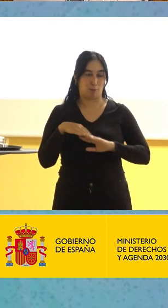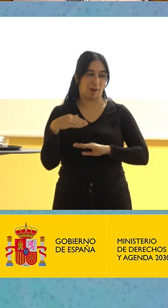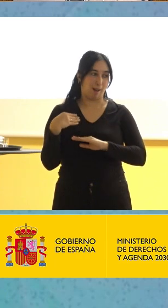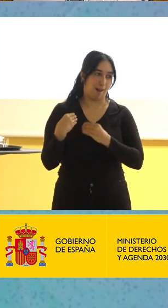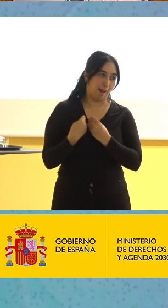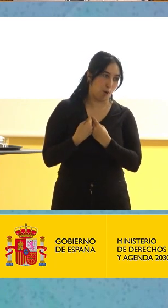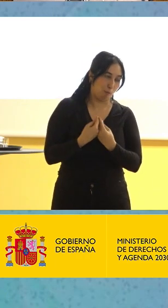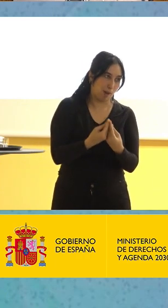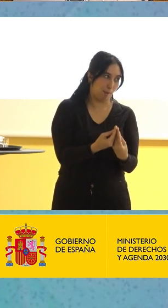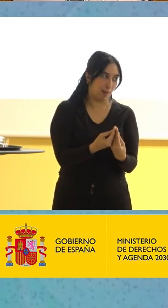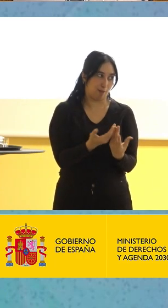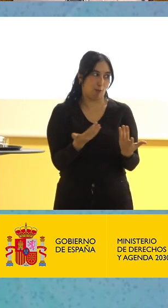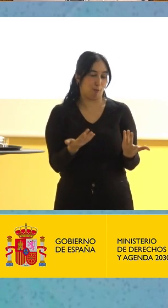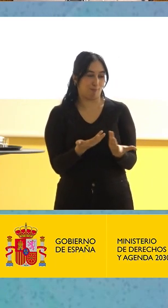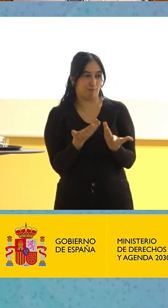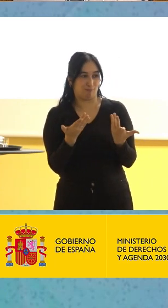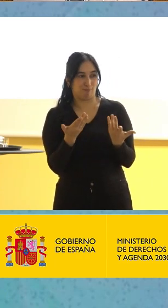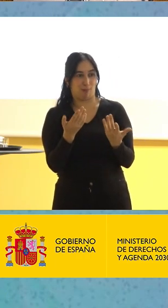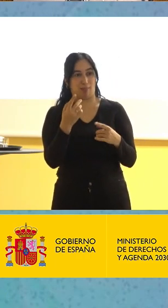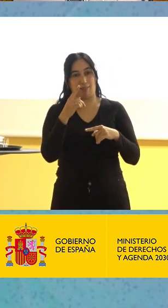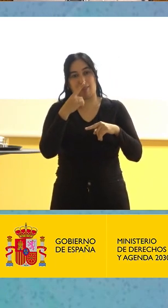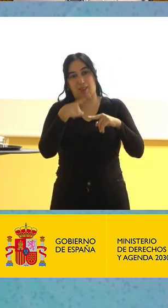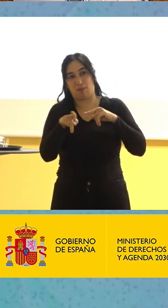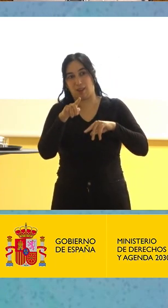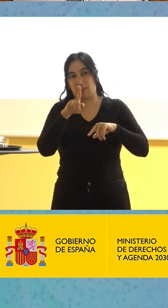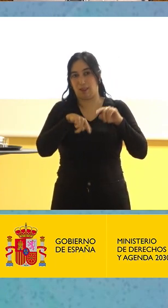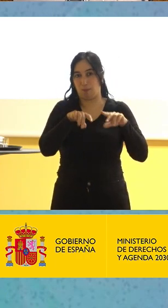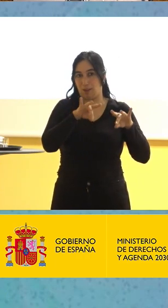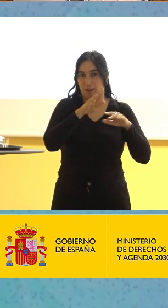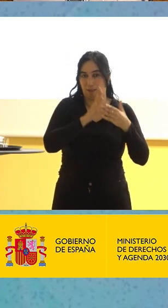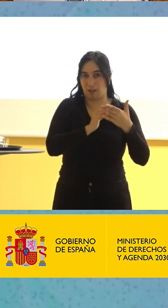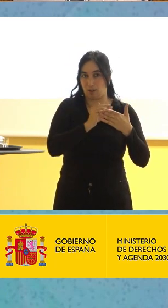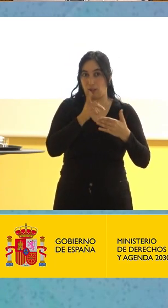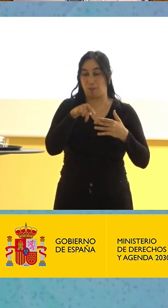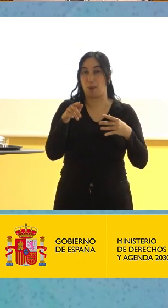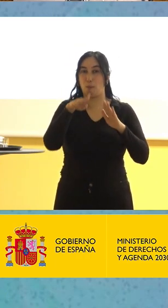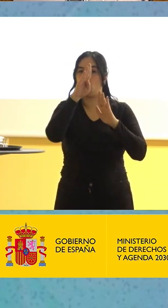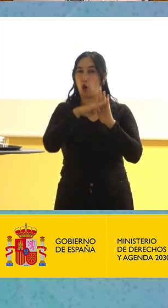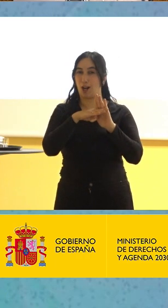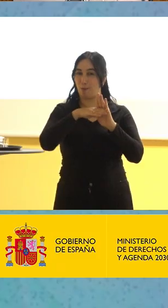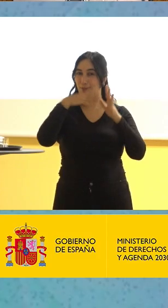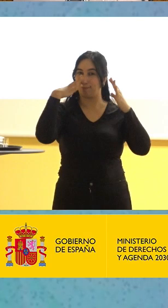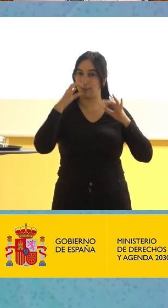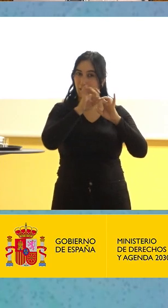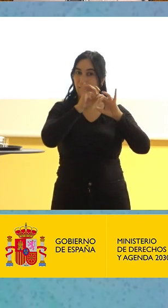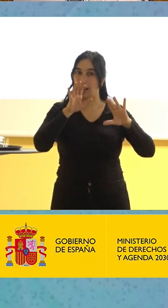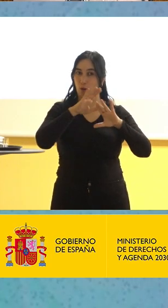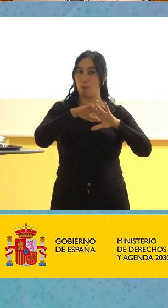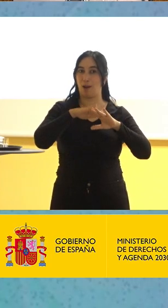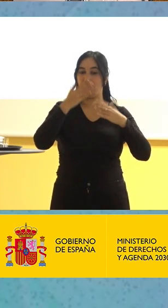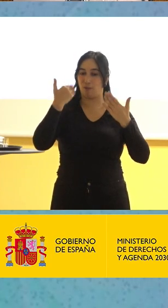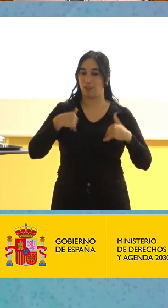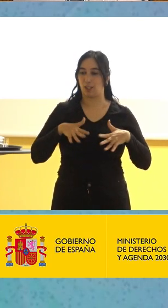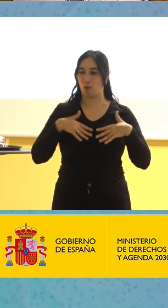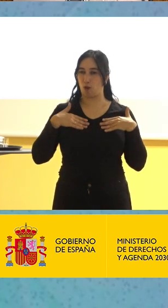acompañamiento son desiguales, y no existen unos programas estructurados del desgaste